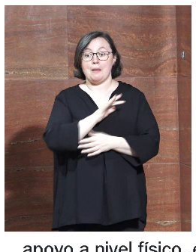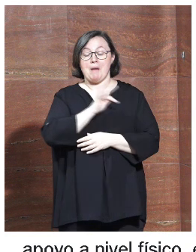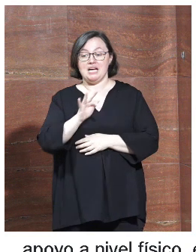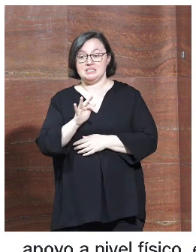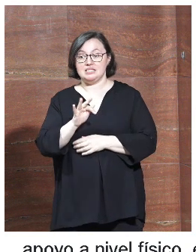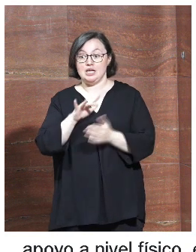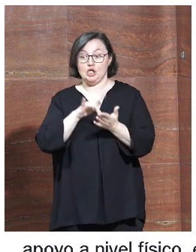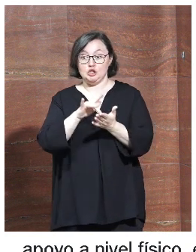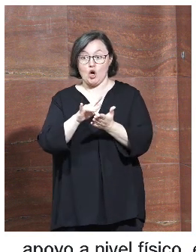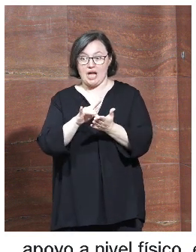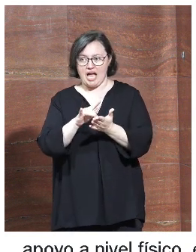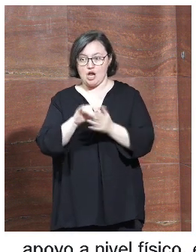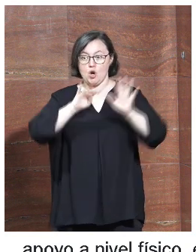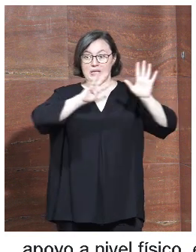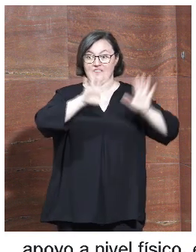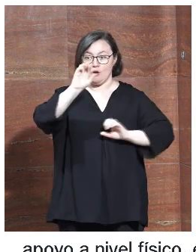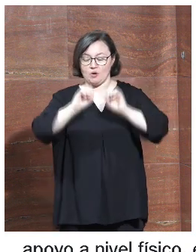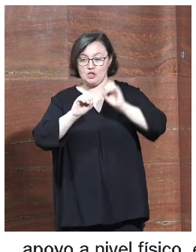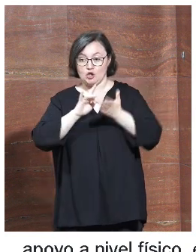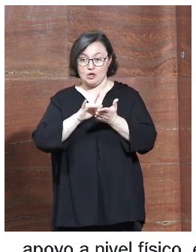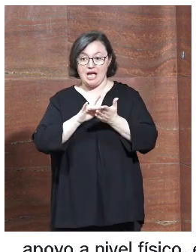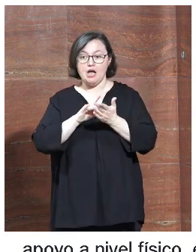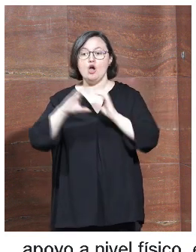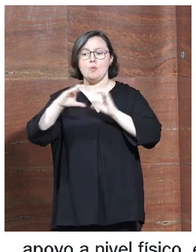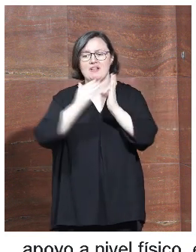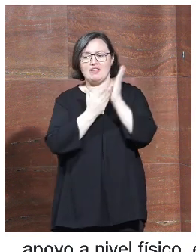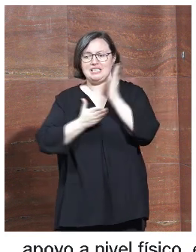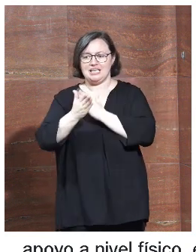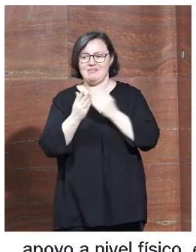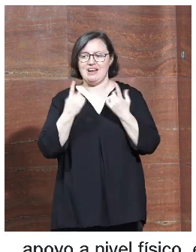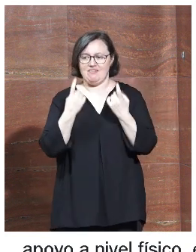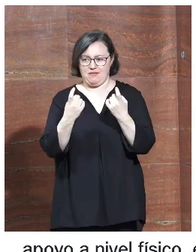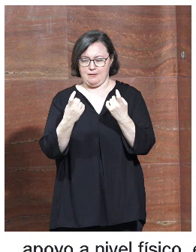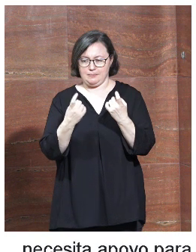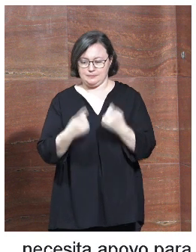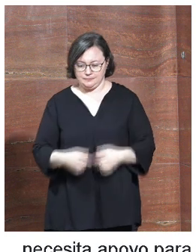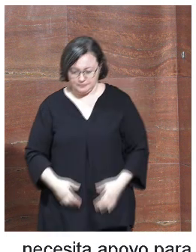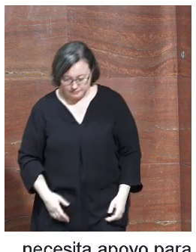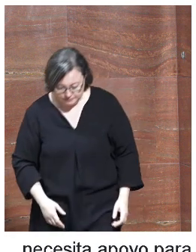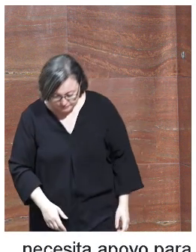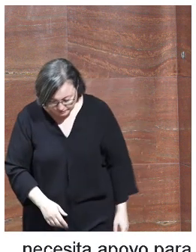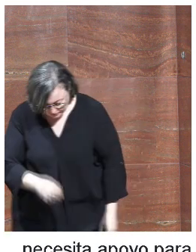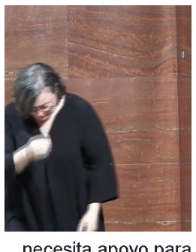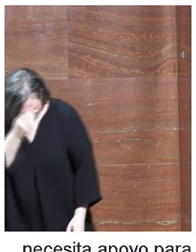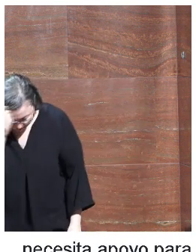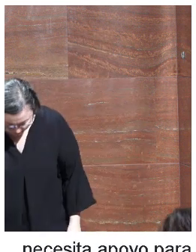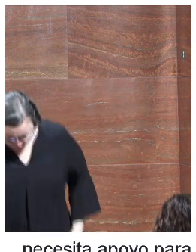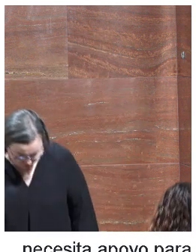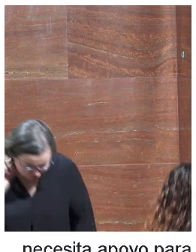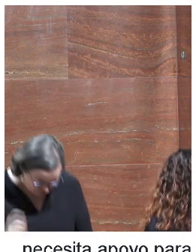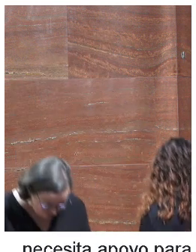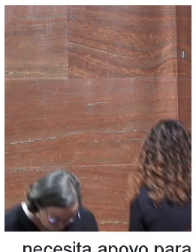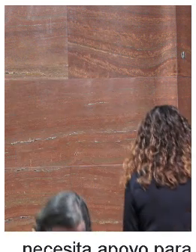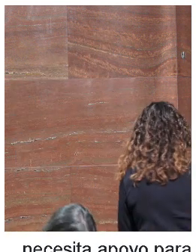95% de los casos, para ser exacta, que emplea comunicación alternativa. Y esto no es casual, no es